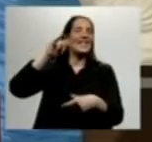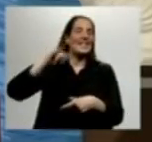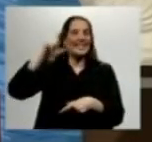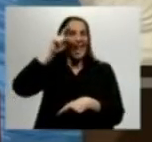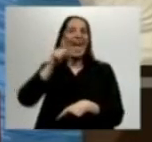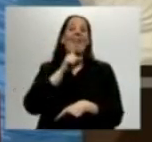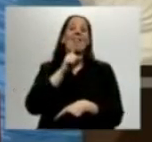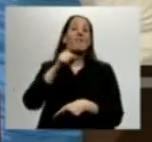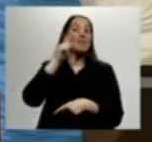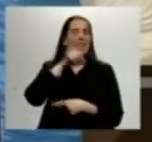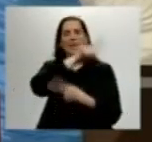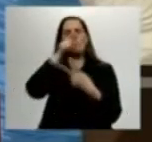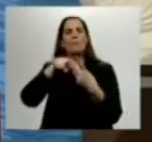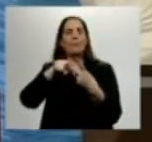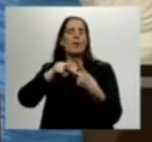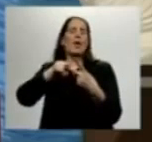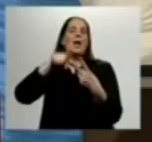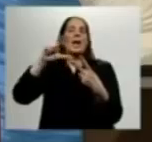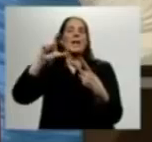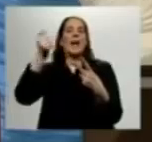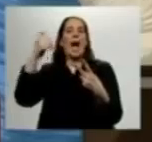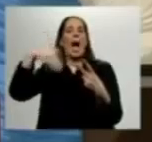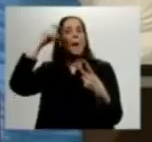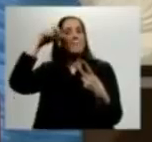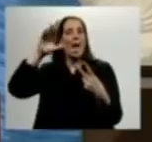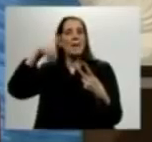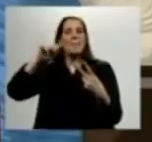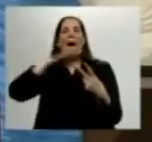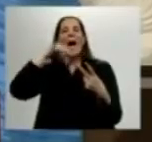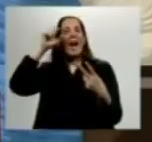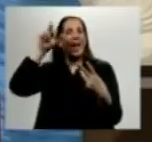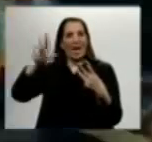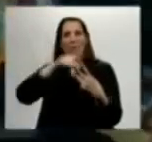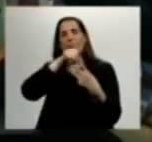y la doctora Aida Kamelmacher, que además...